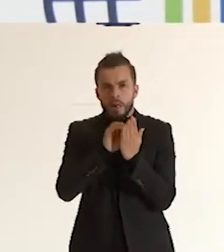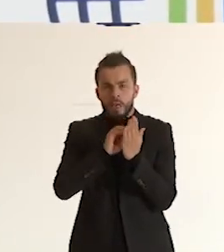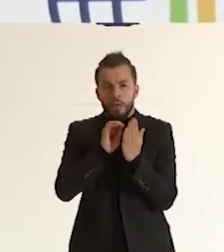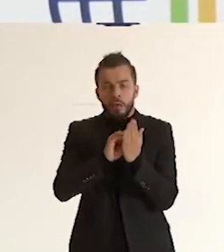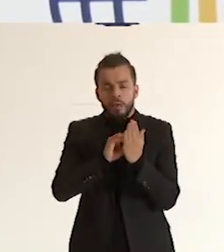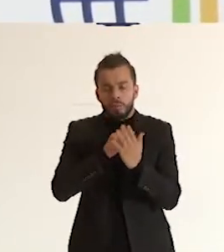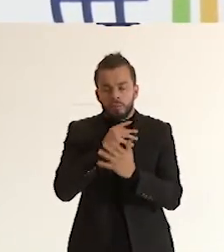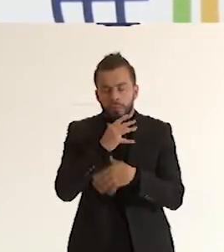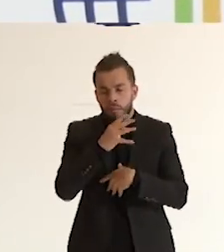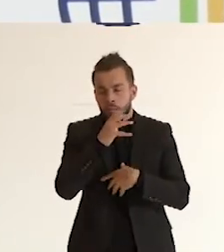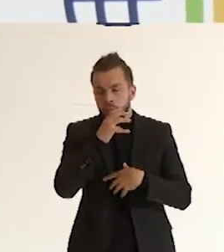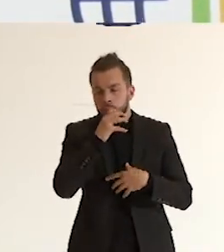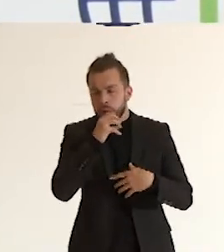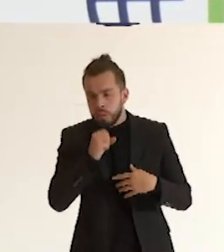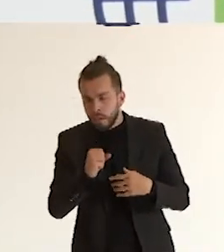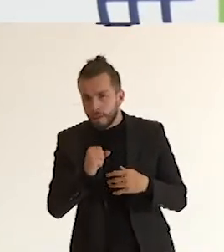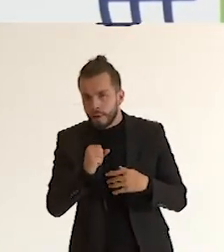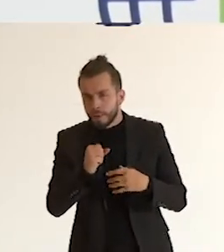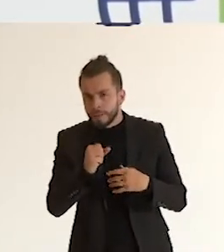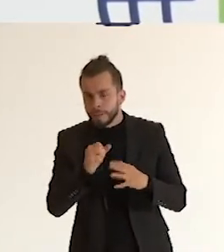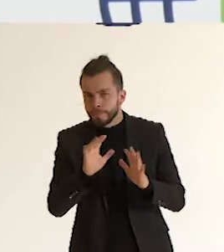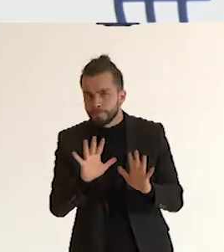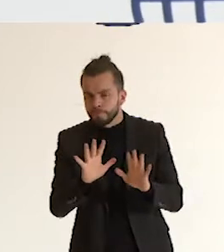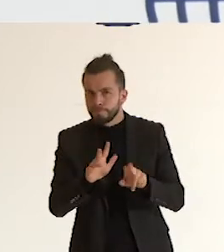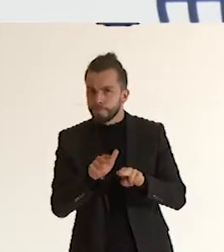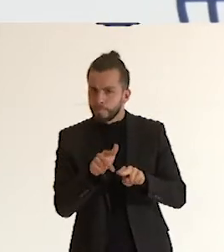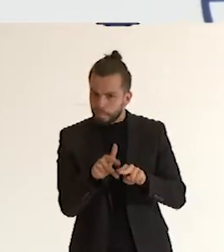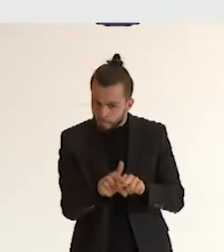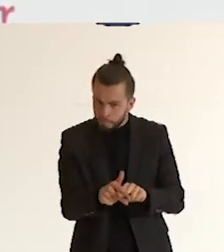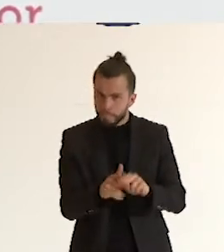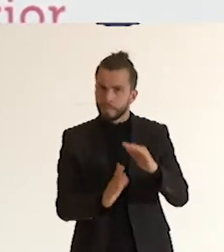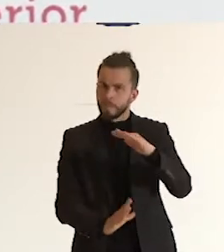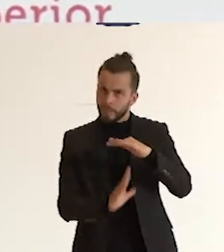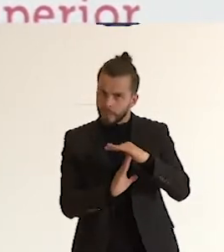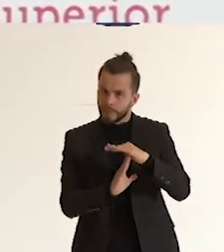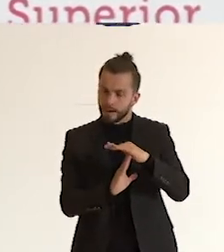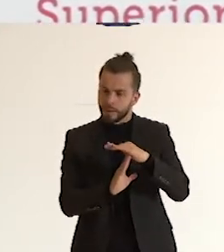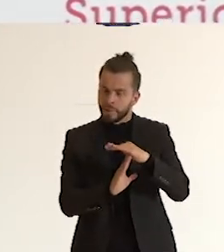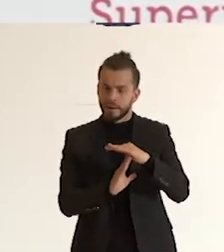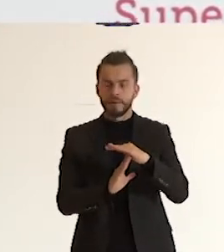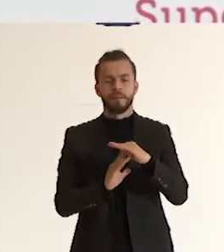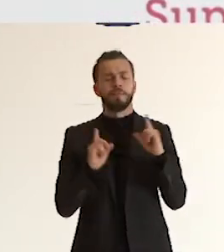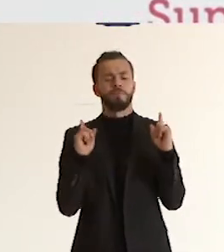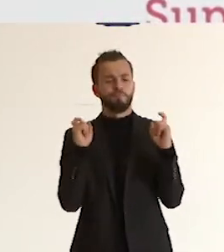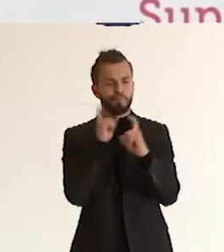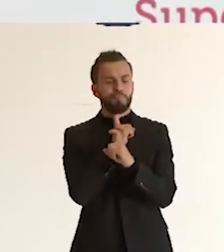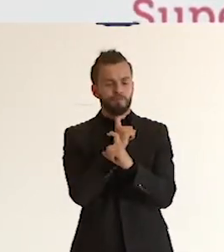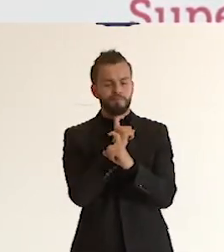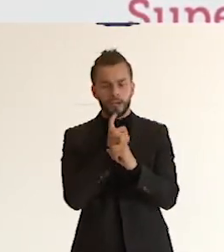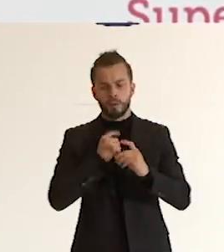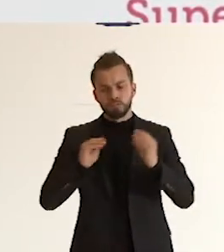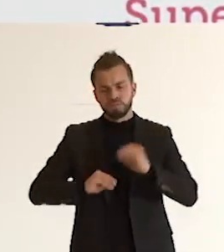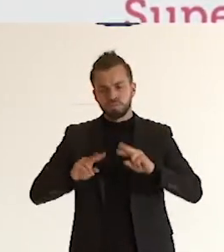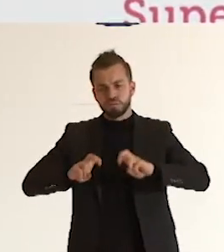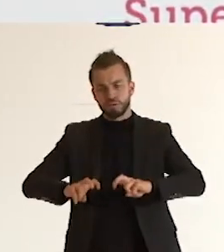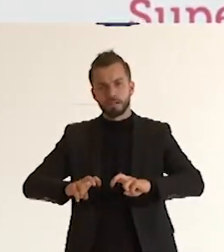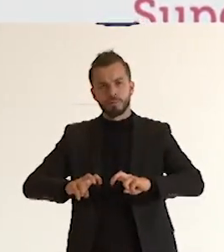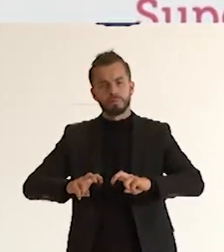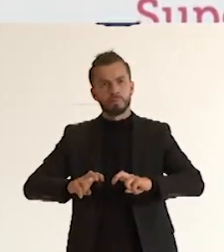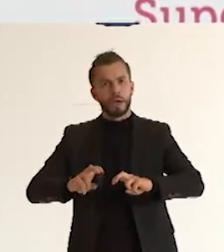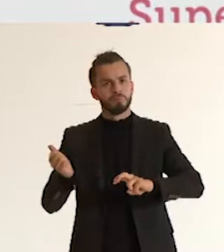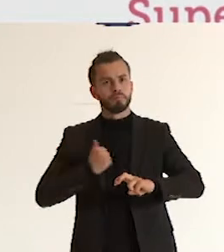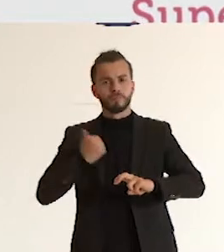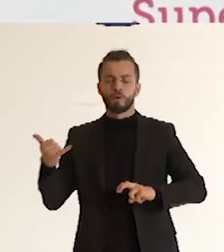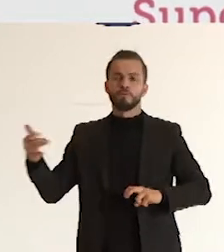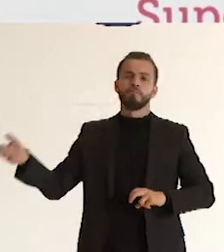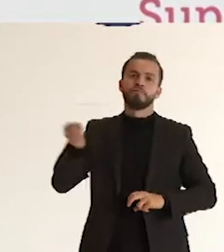la oportunidad de detenerse y reflexionar sobre lo que estamos haciendo y poder compartir eso con un público como el de ustedes eso es básicamente